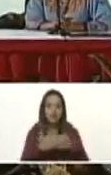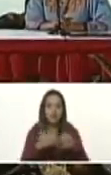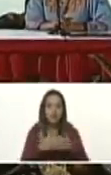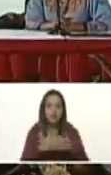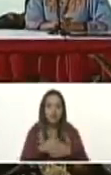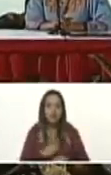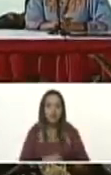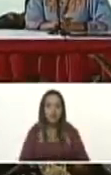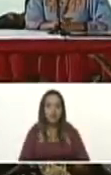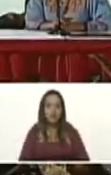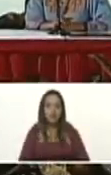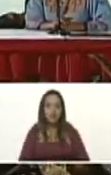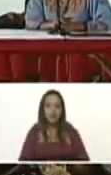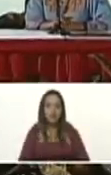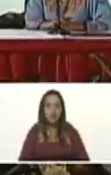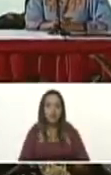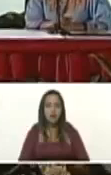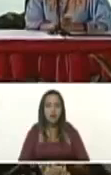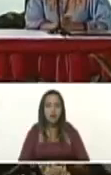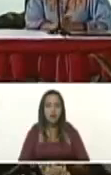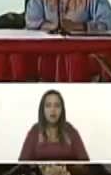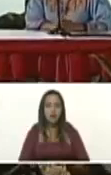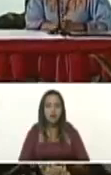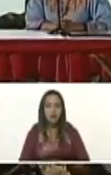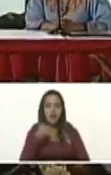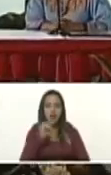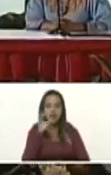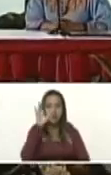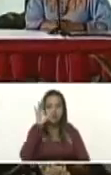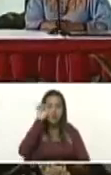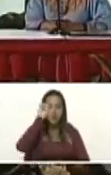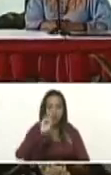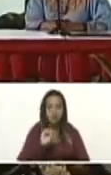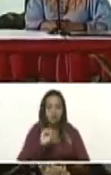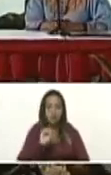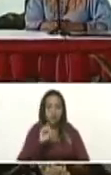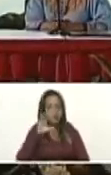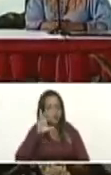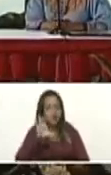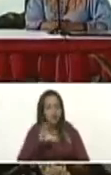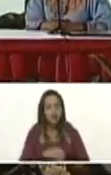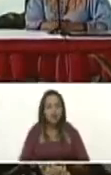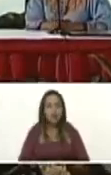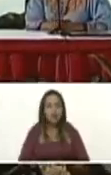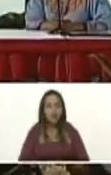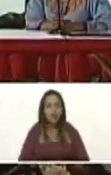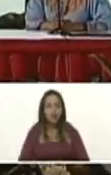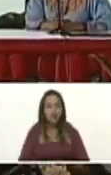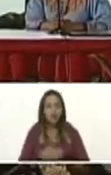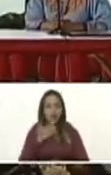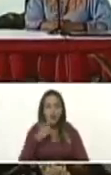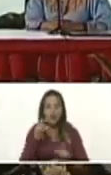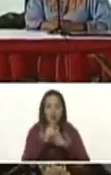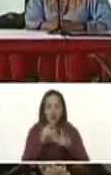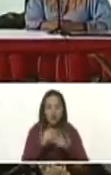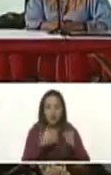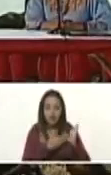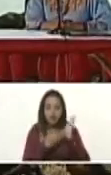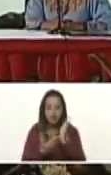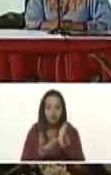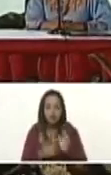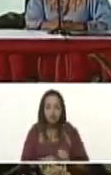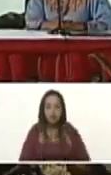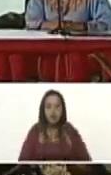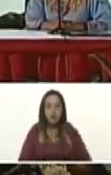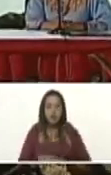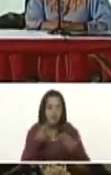Morazán, ubicado al sur de nuestra hermana Honduras. Vamos a darle la palabra a Marta, que va a leer las conclusiones